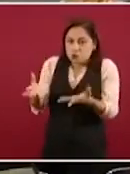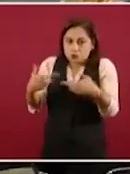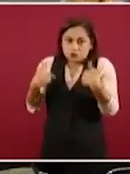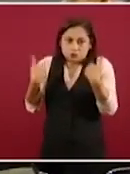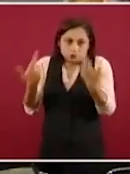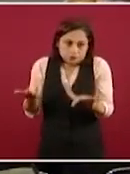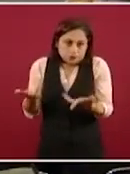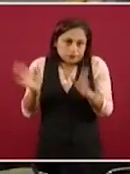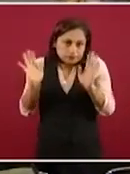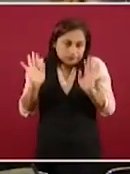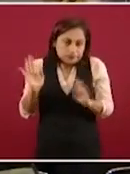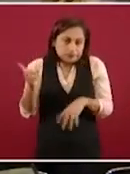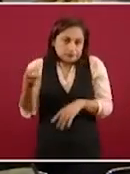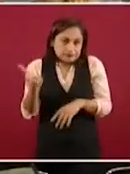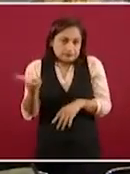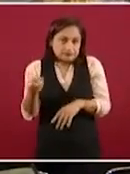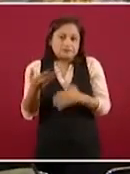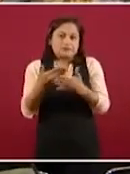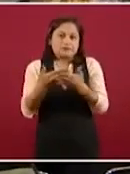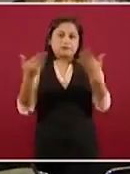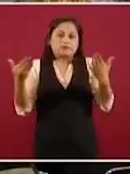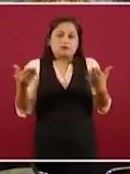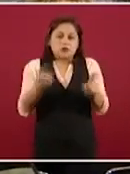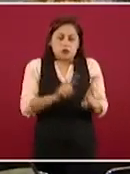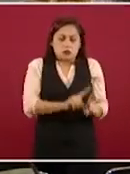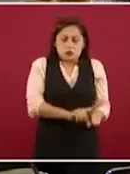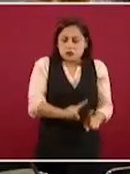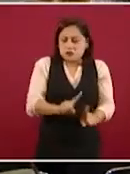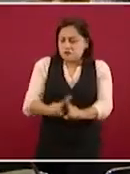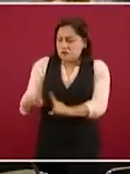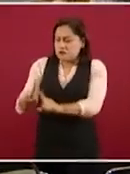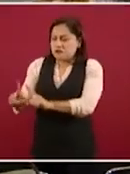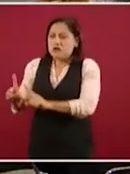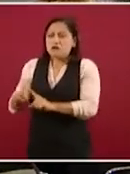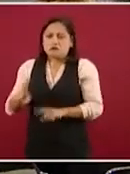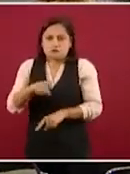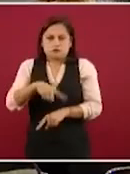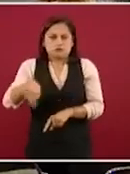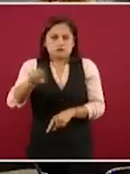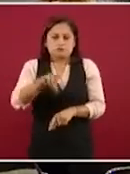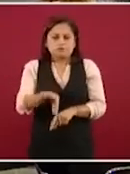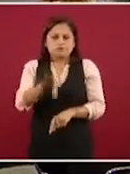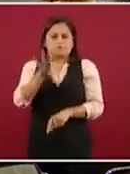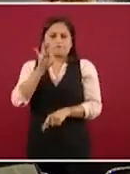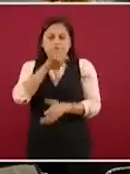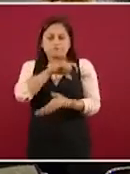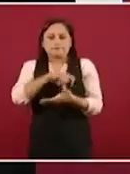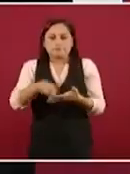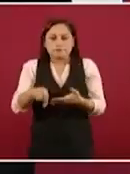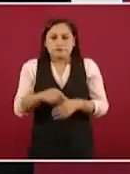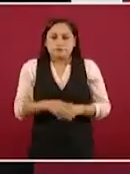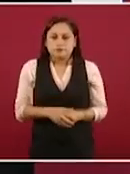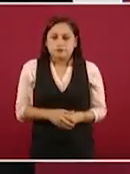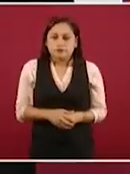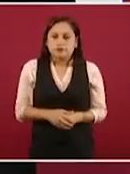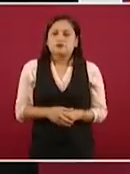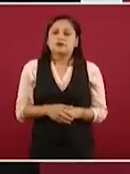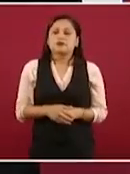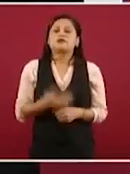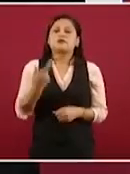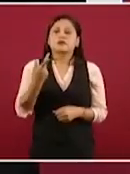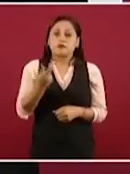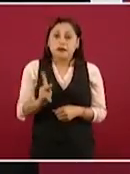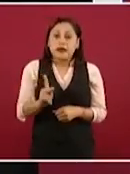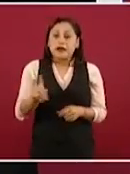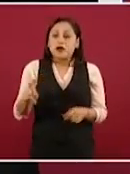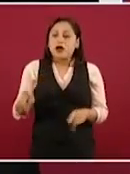Pueden aprovechar para hacer un regalo con una muy amplia gama de opciones, pero con un añadido, que es el poder contribuir a una